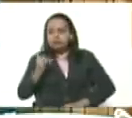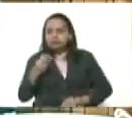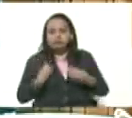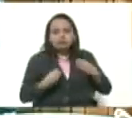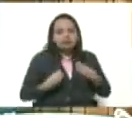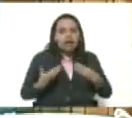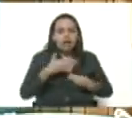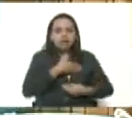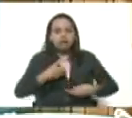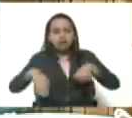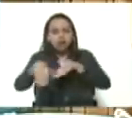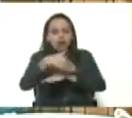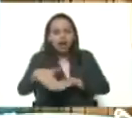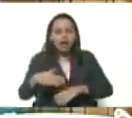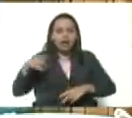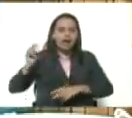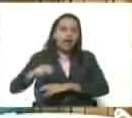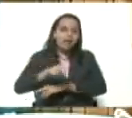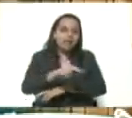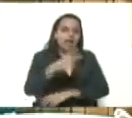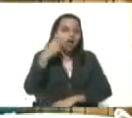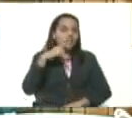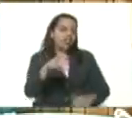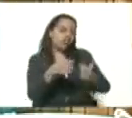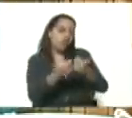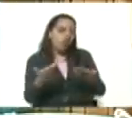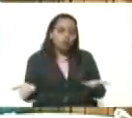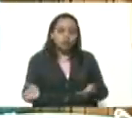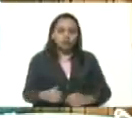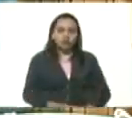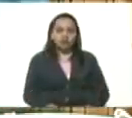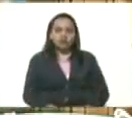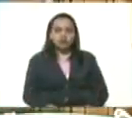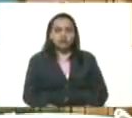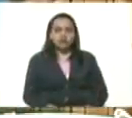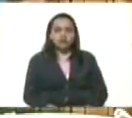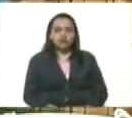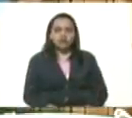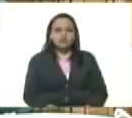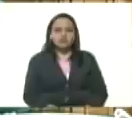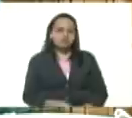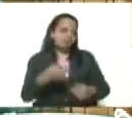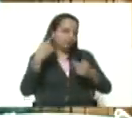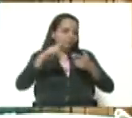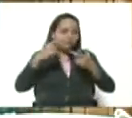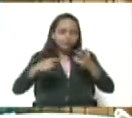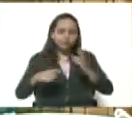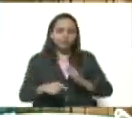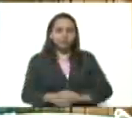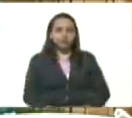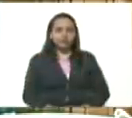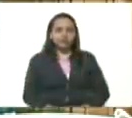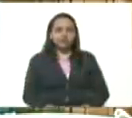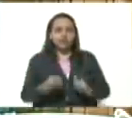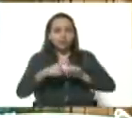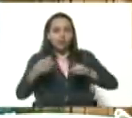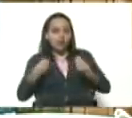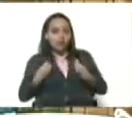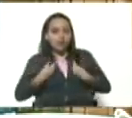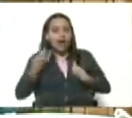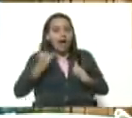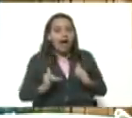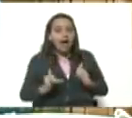pues, a caminar, a ver el novio, a ver a la novia, etcétera, etcétera. Ah, pero la vida ha